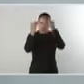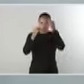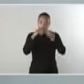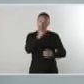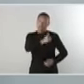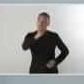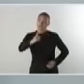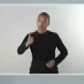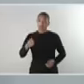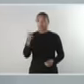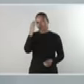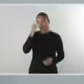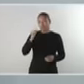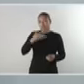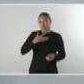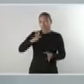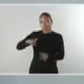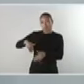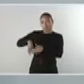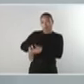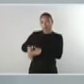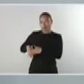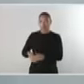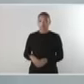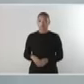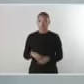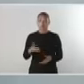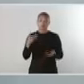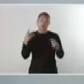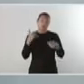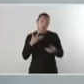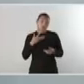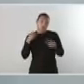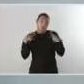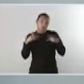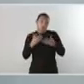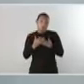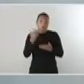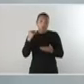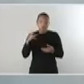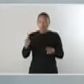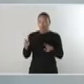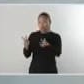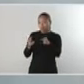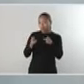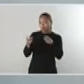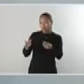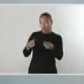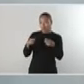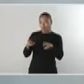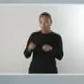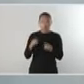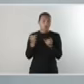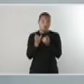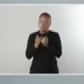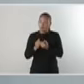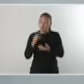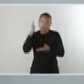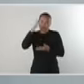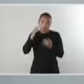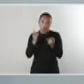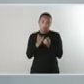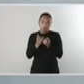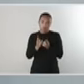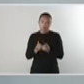en el morral el que ha sido ladrón va a seguir siendo ladrón El que ha sido Sinvergüenza